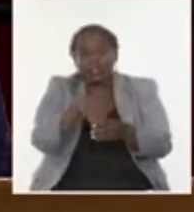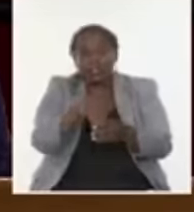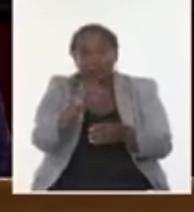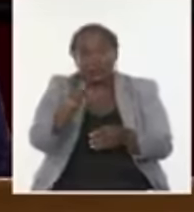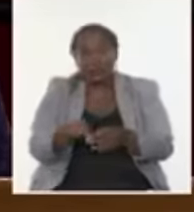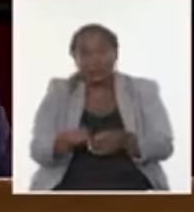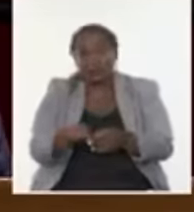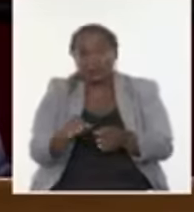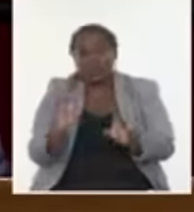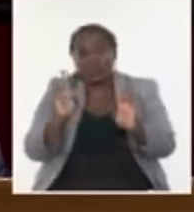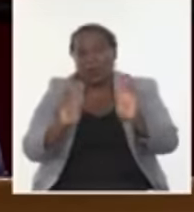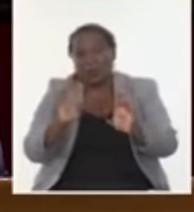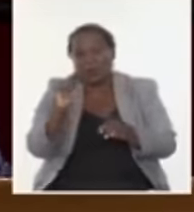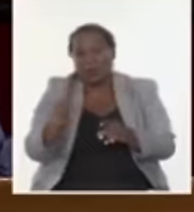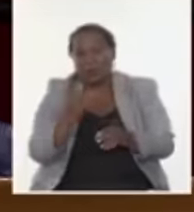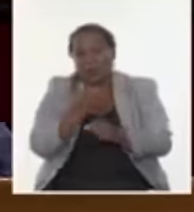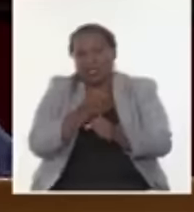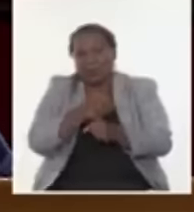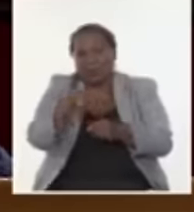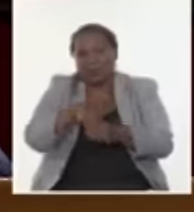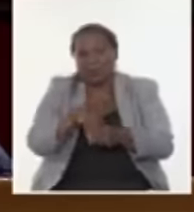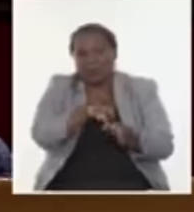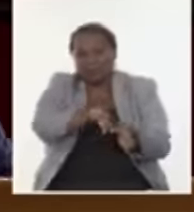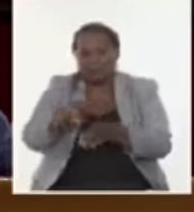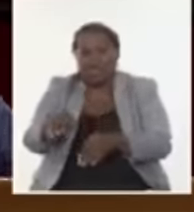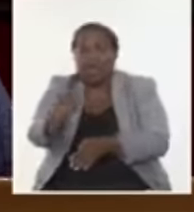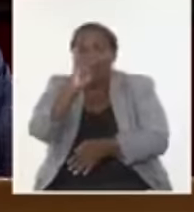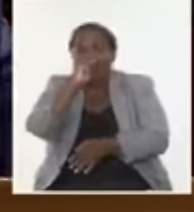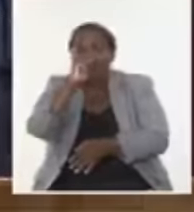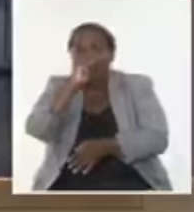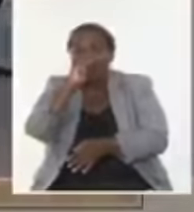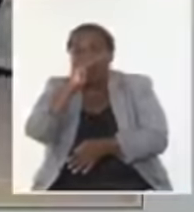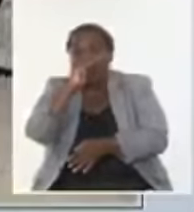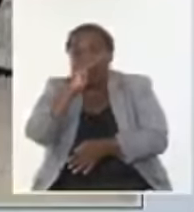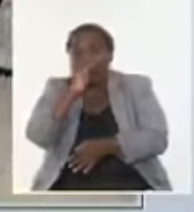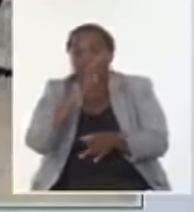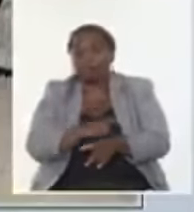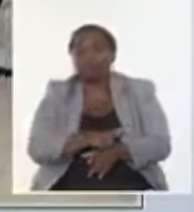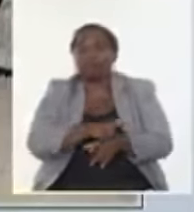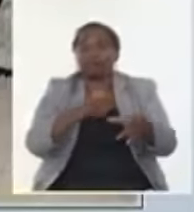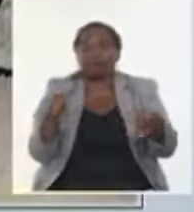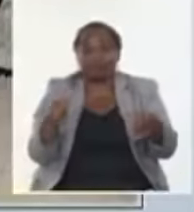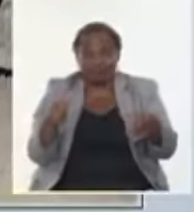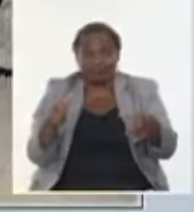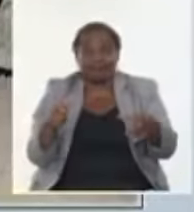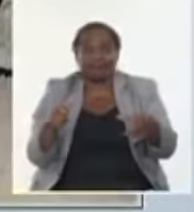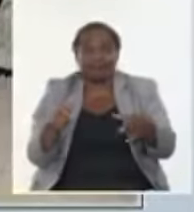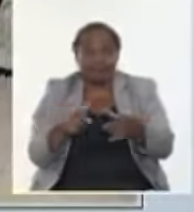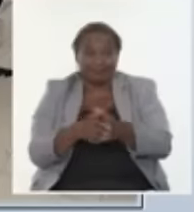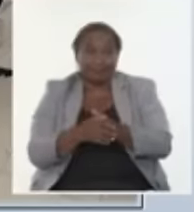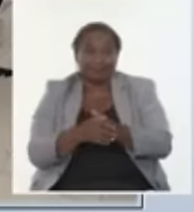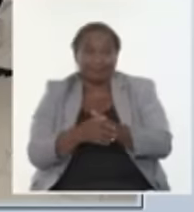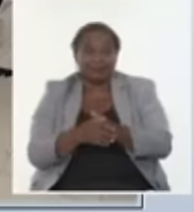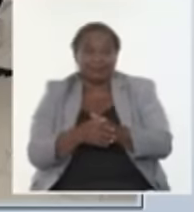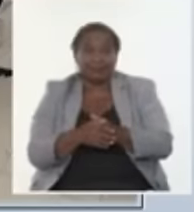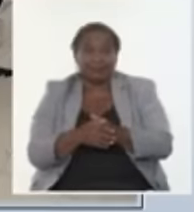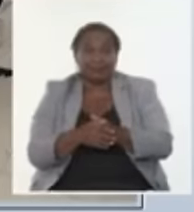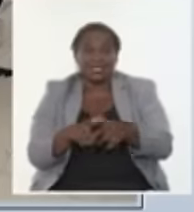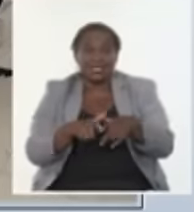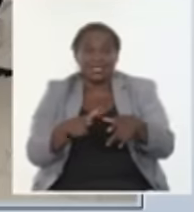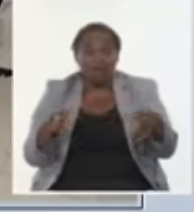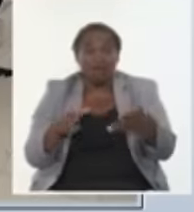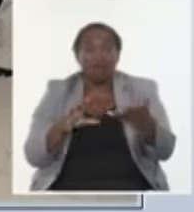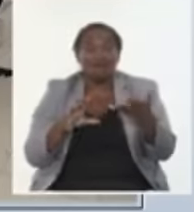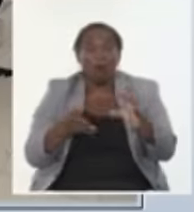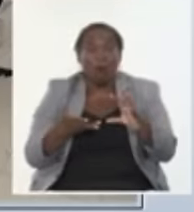ahí. Sobre la droga, se incrementa. Y sobre todo las formas y